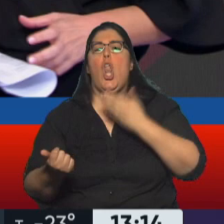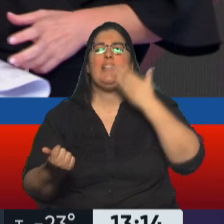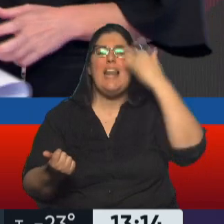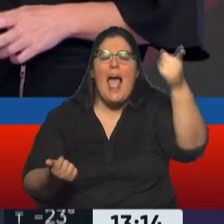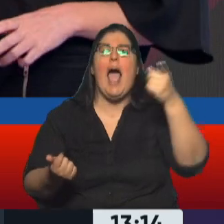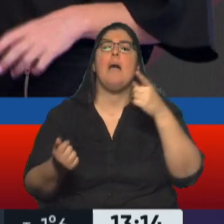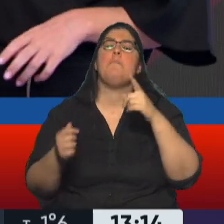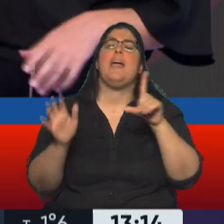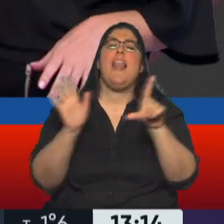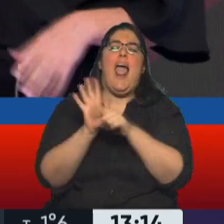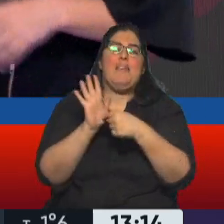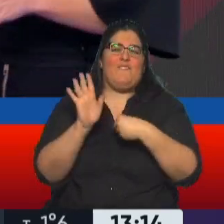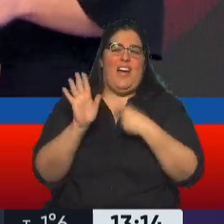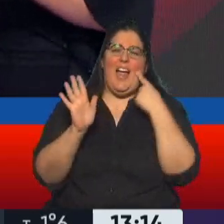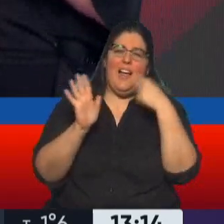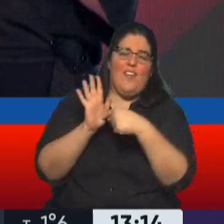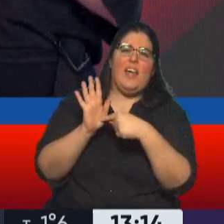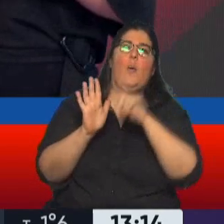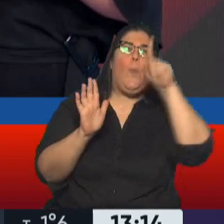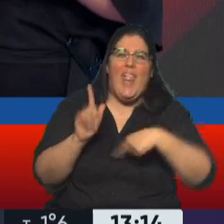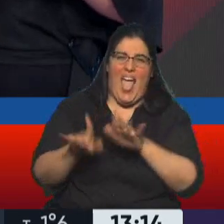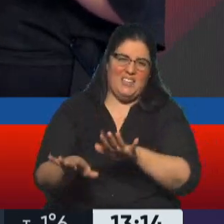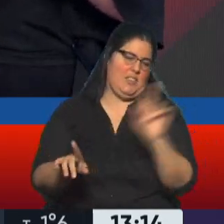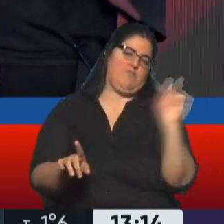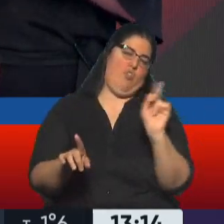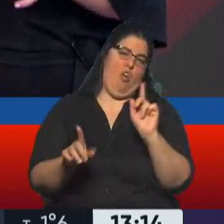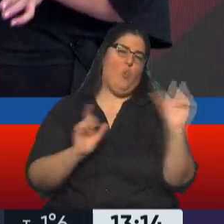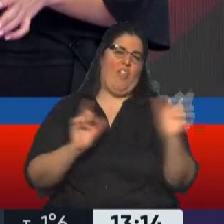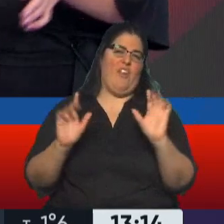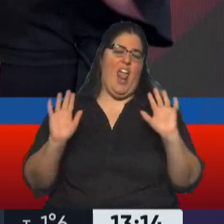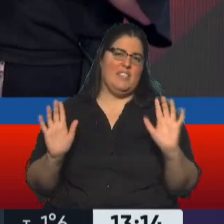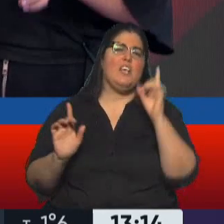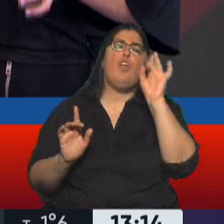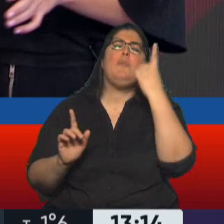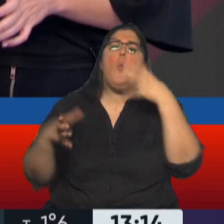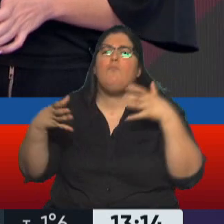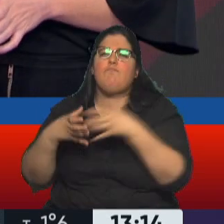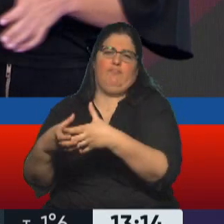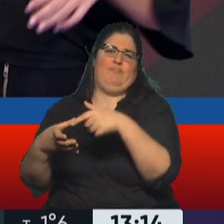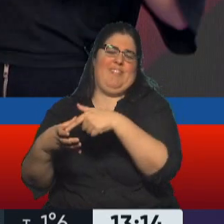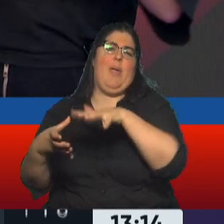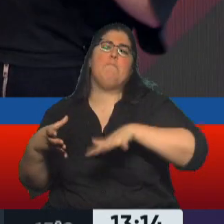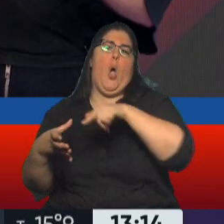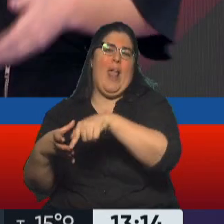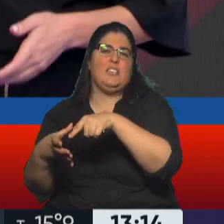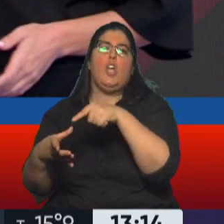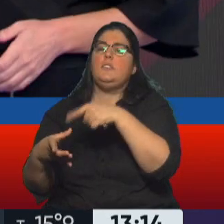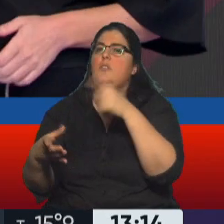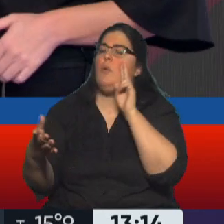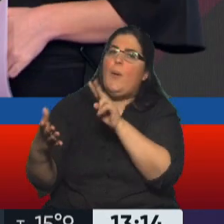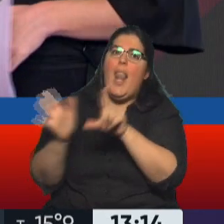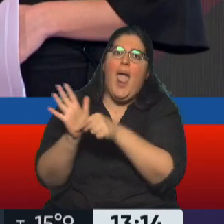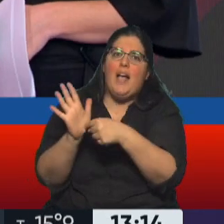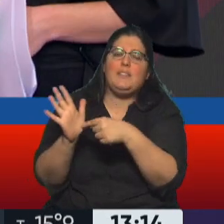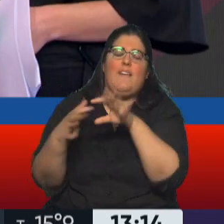interpretación del Islam deriva en todo esto. Por eso estamos hablando justamente de un sector concreto de la población que hace esa interpretación y